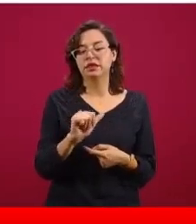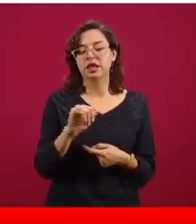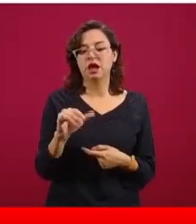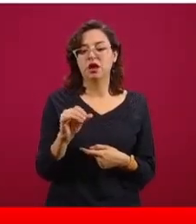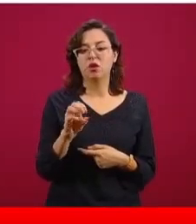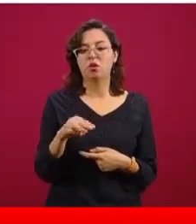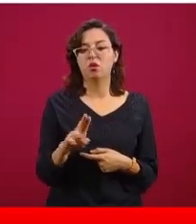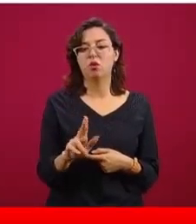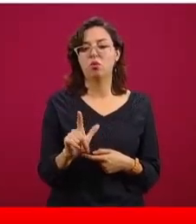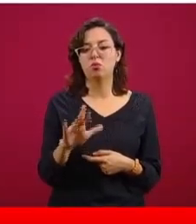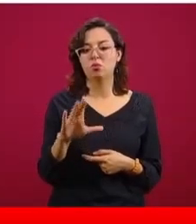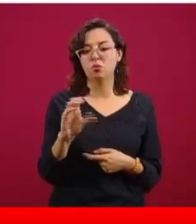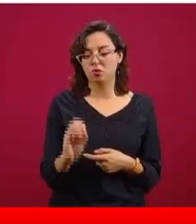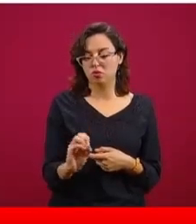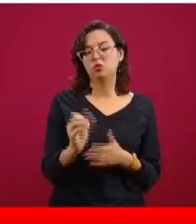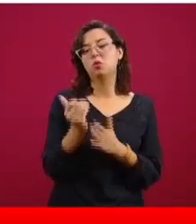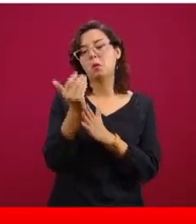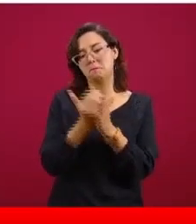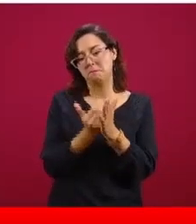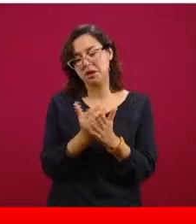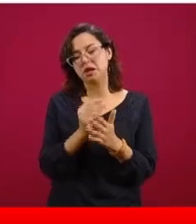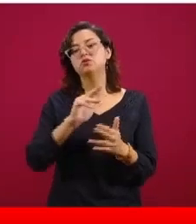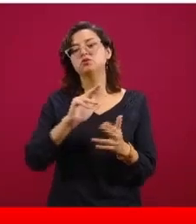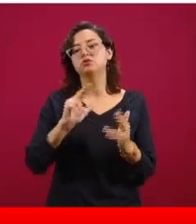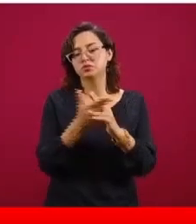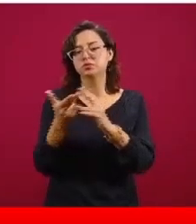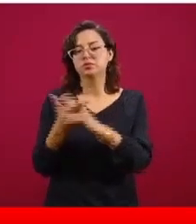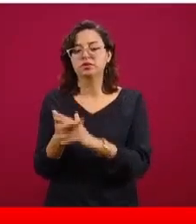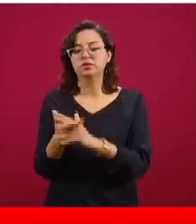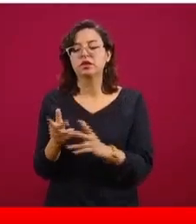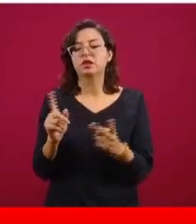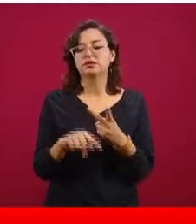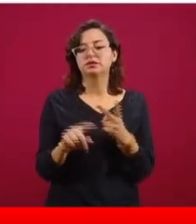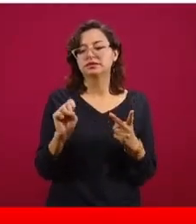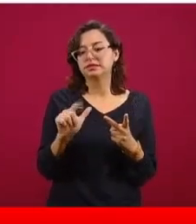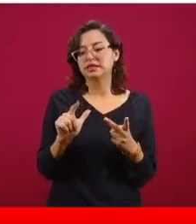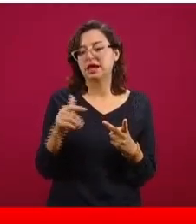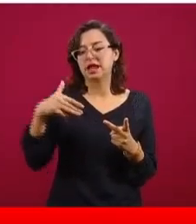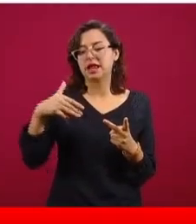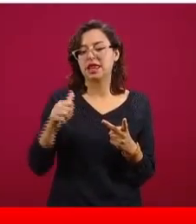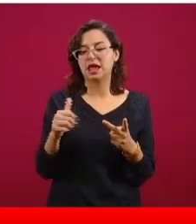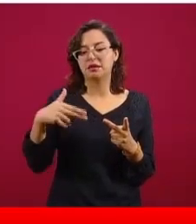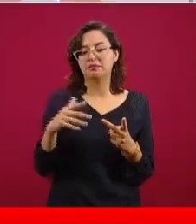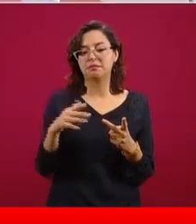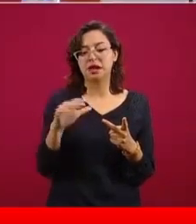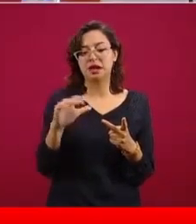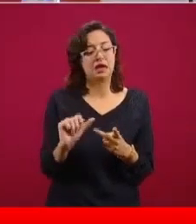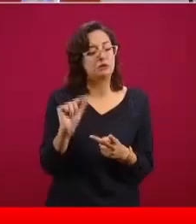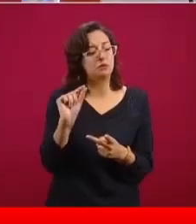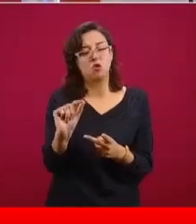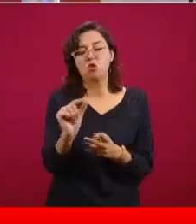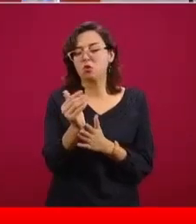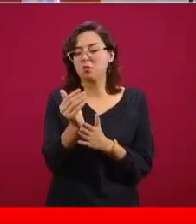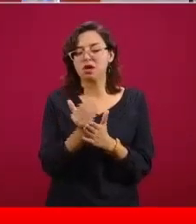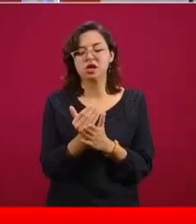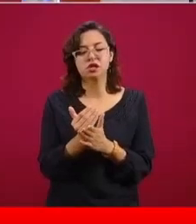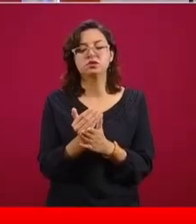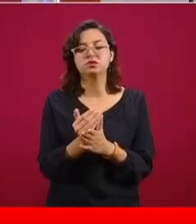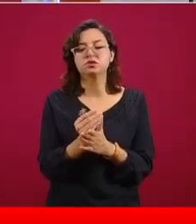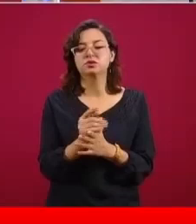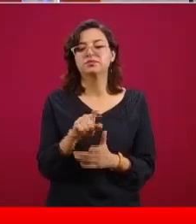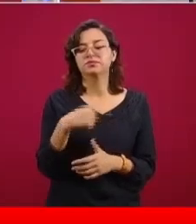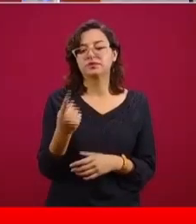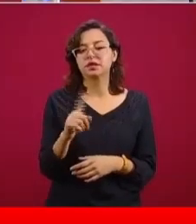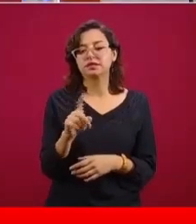ligeramente a la baja salamanca ligerísimamente a la baja